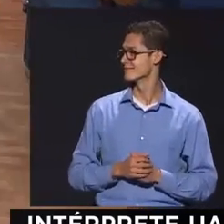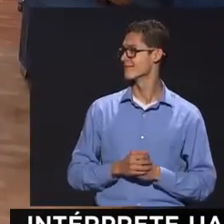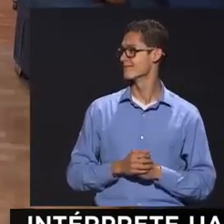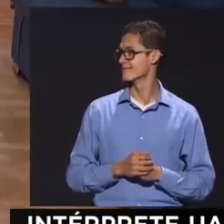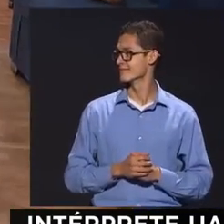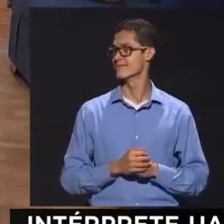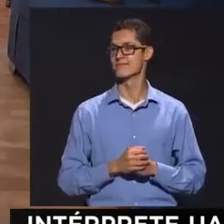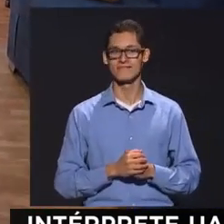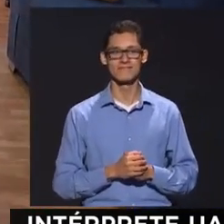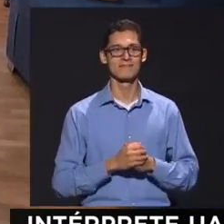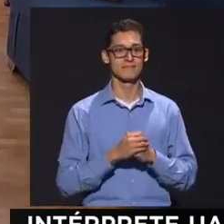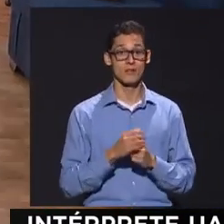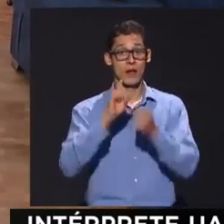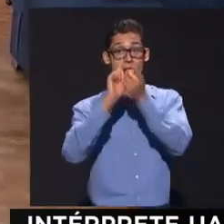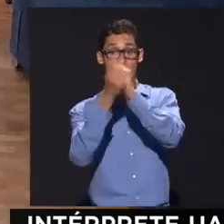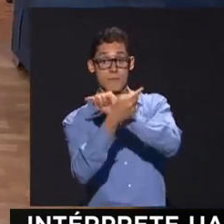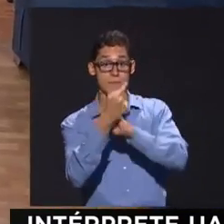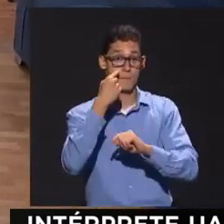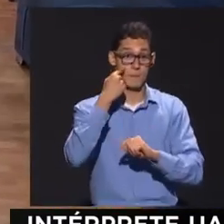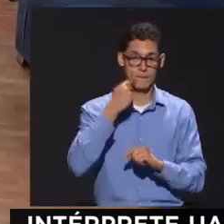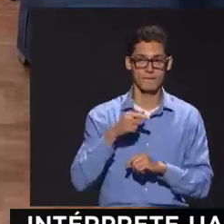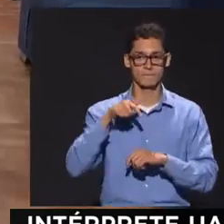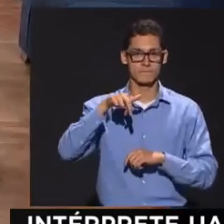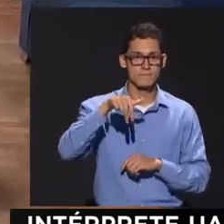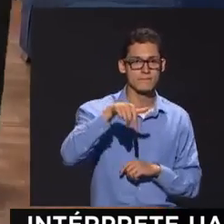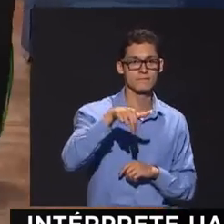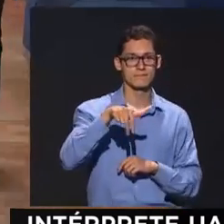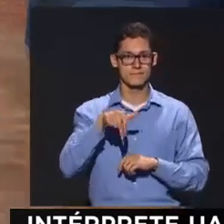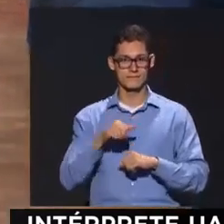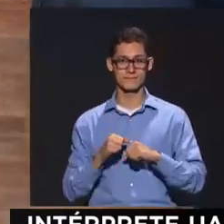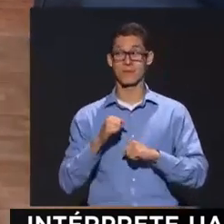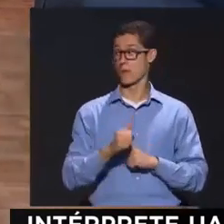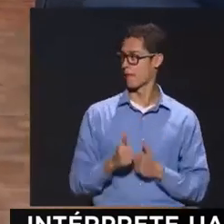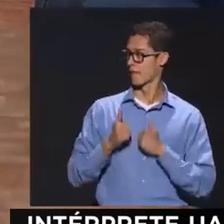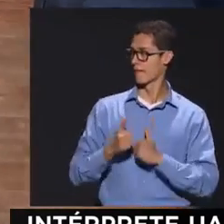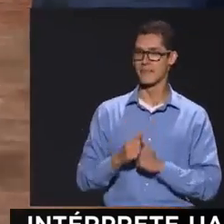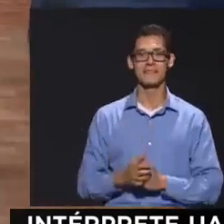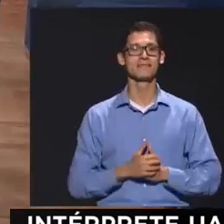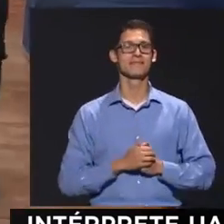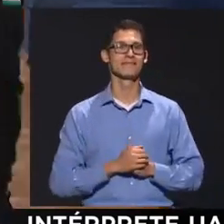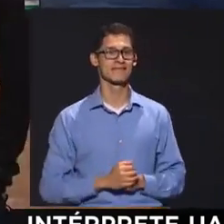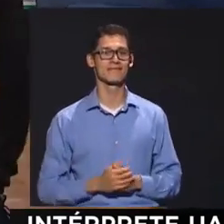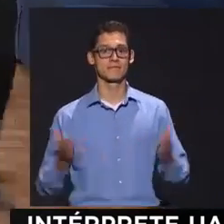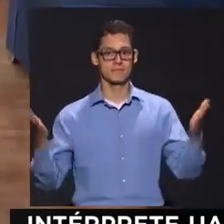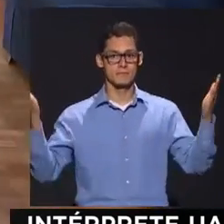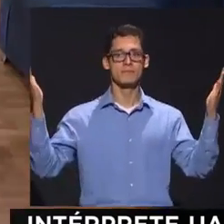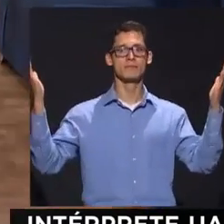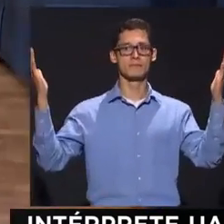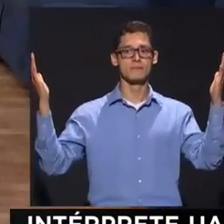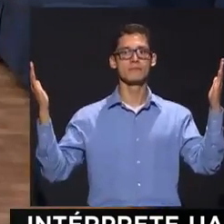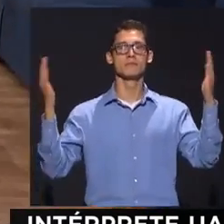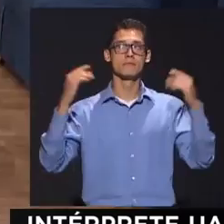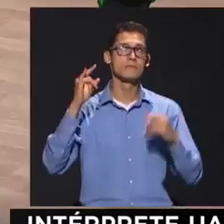tenemos que verlo otra vez volvemos y no oyes si trato arriba